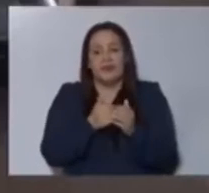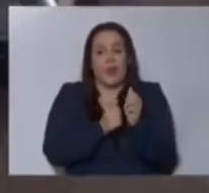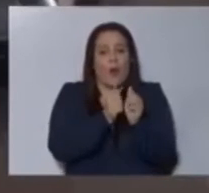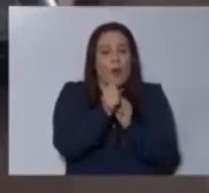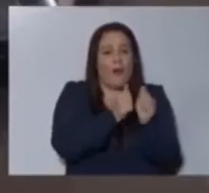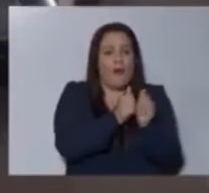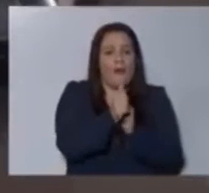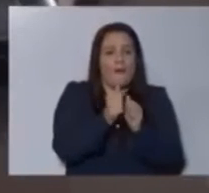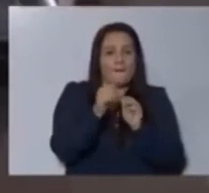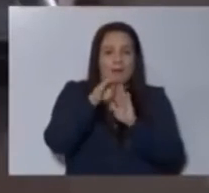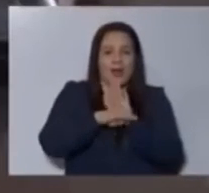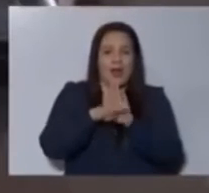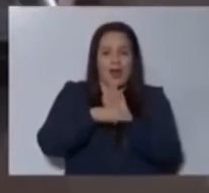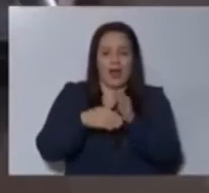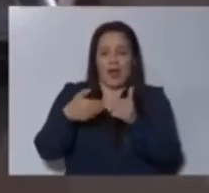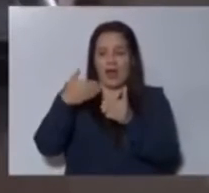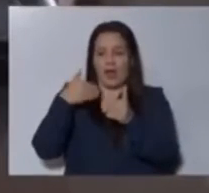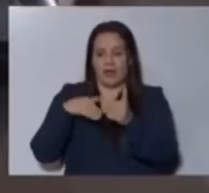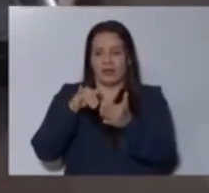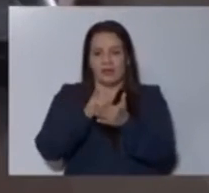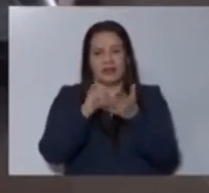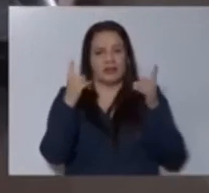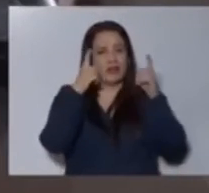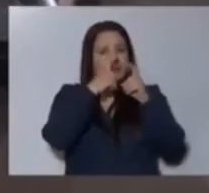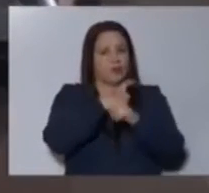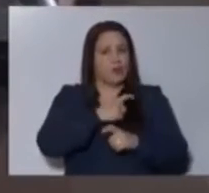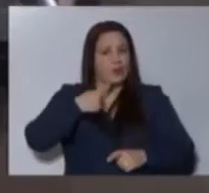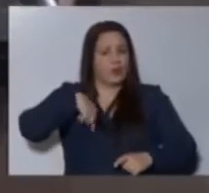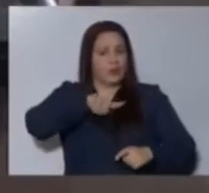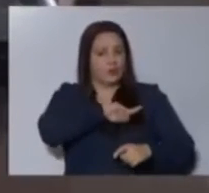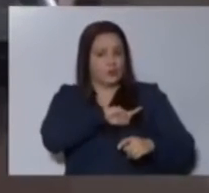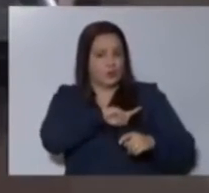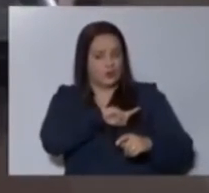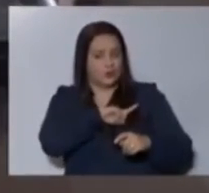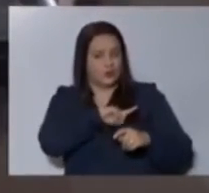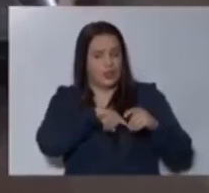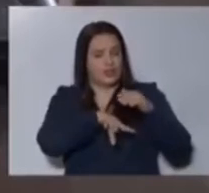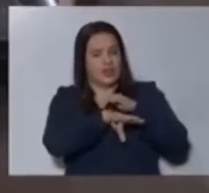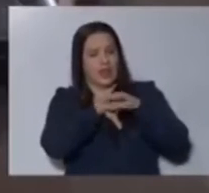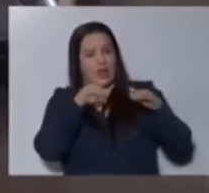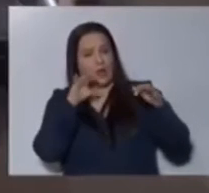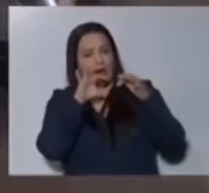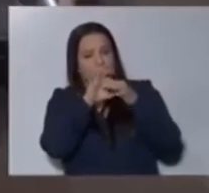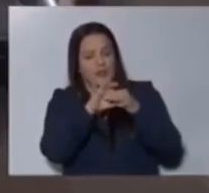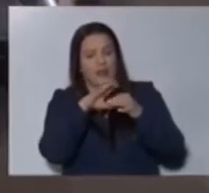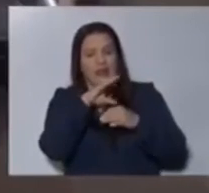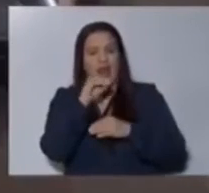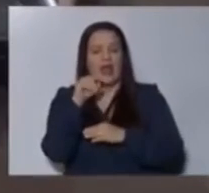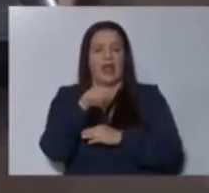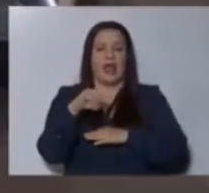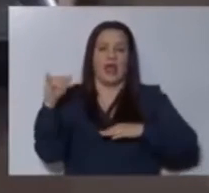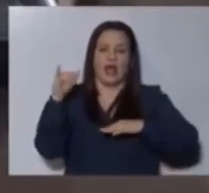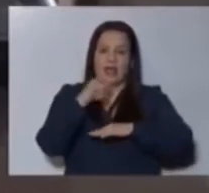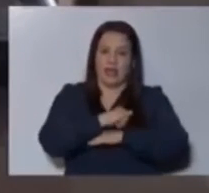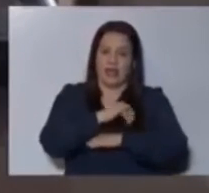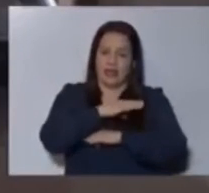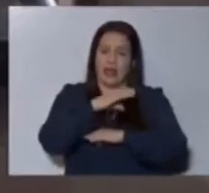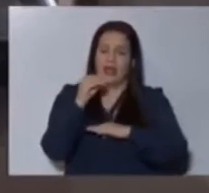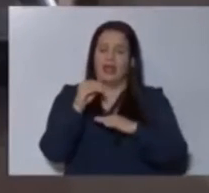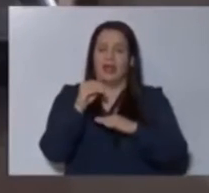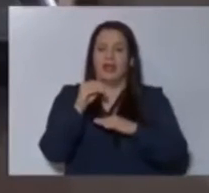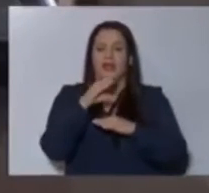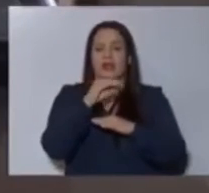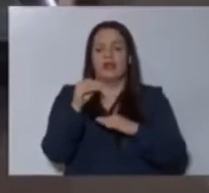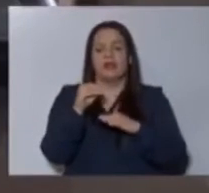baratos antes de esta crisis y nosotros sacamos ventaja por nuestra conexión aérea y por el posicionamiento temprano del